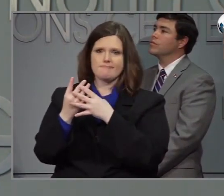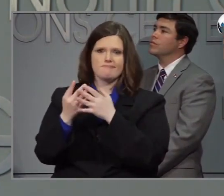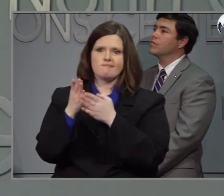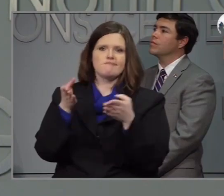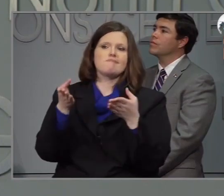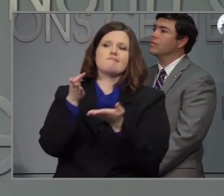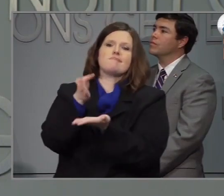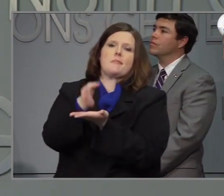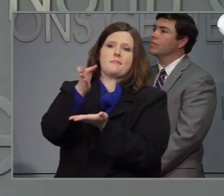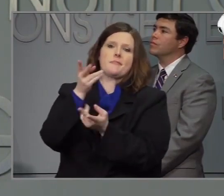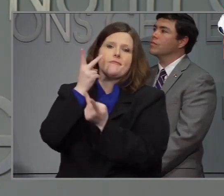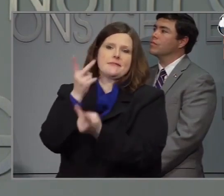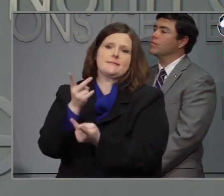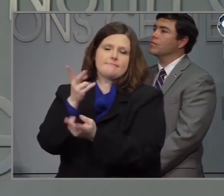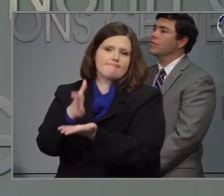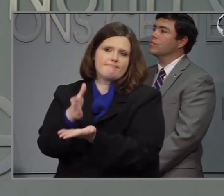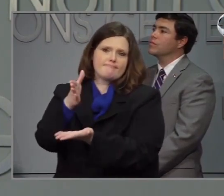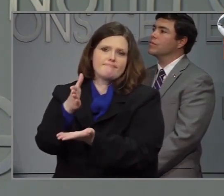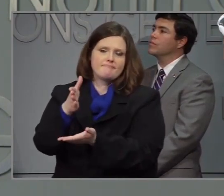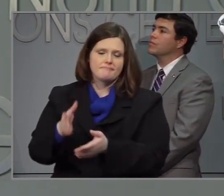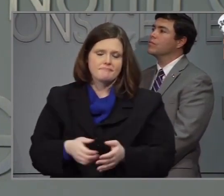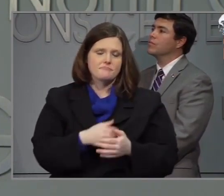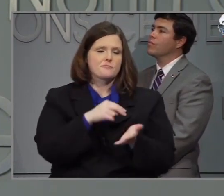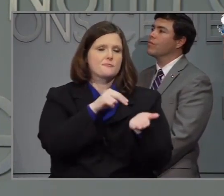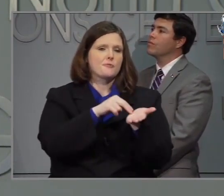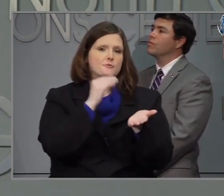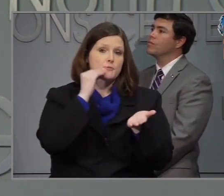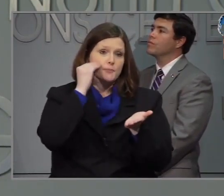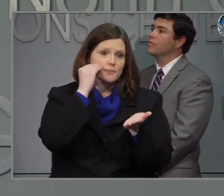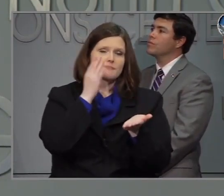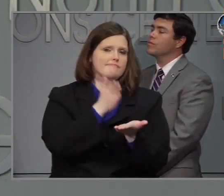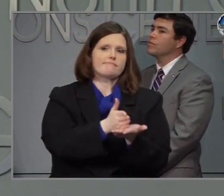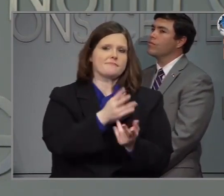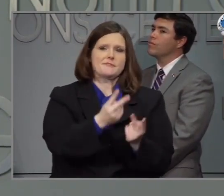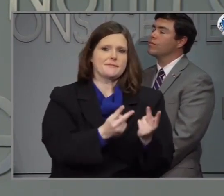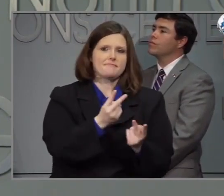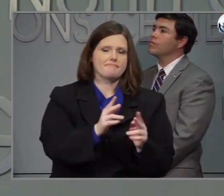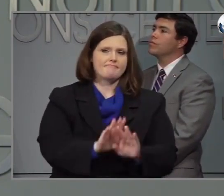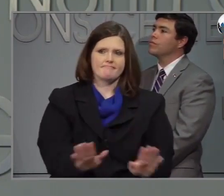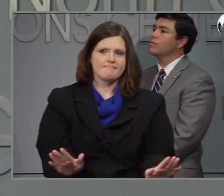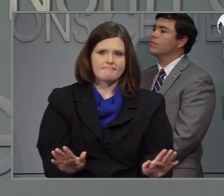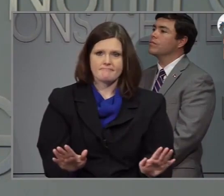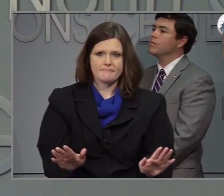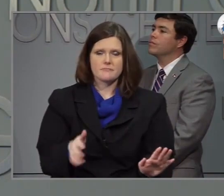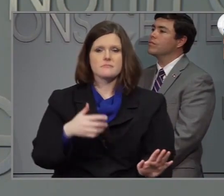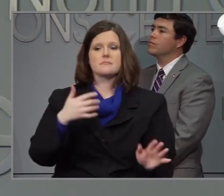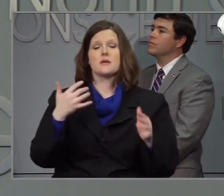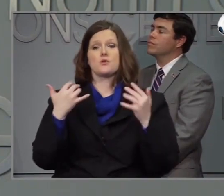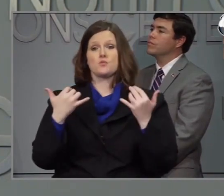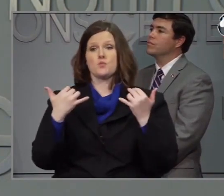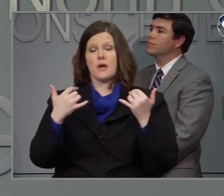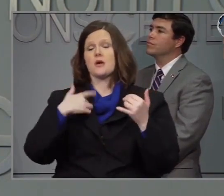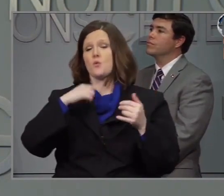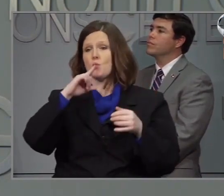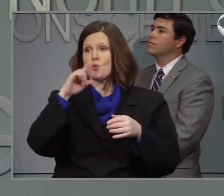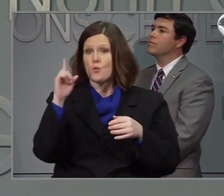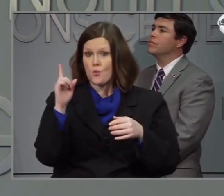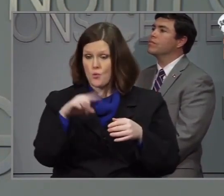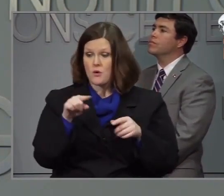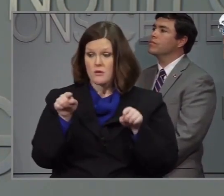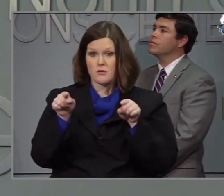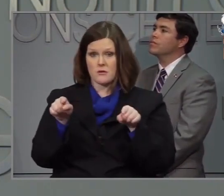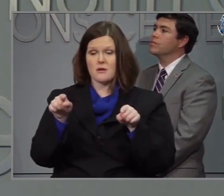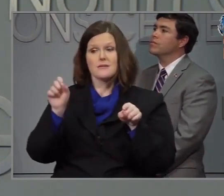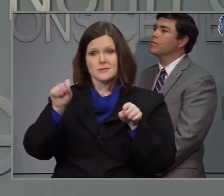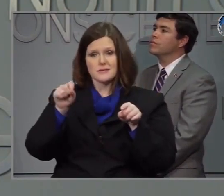nuestras prisiones estatales así como restricciones en nuestros asilos y en la orden de hoy exige estas